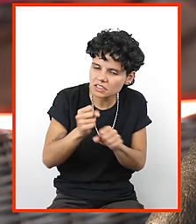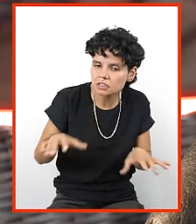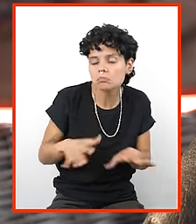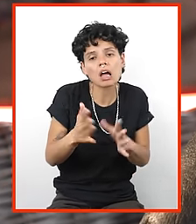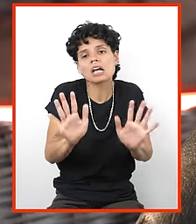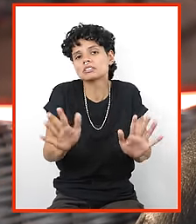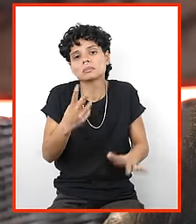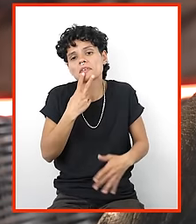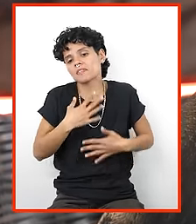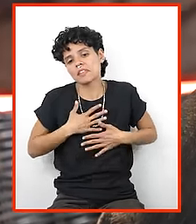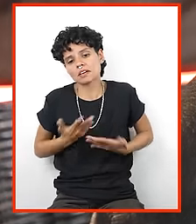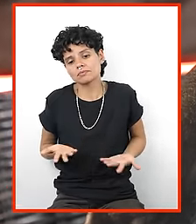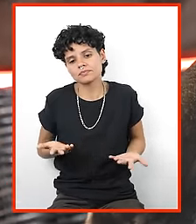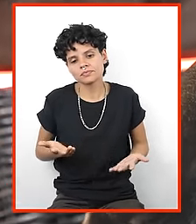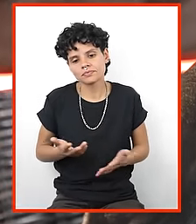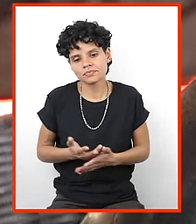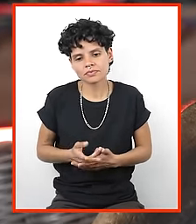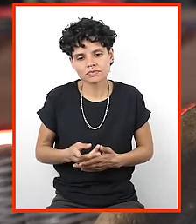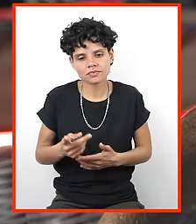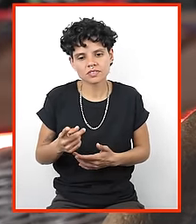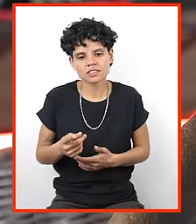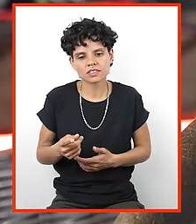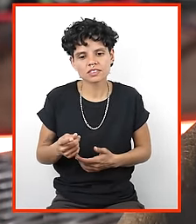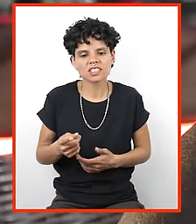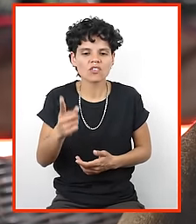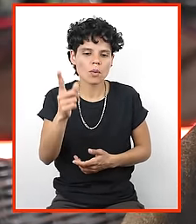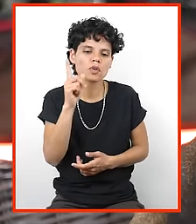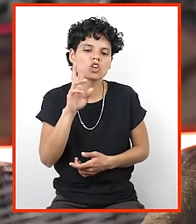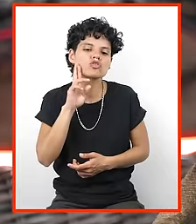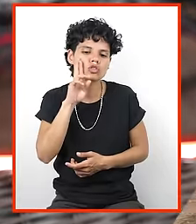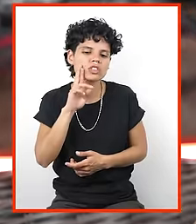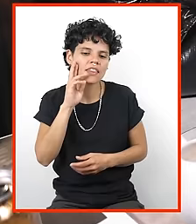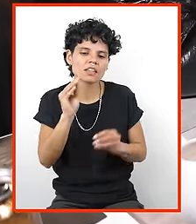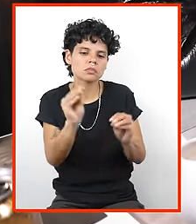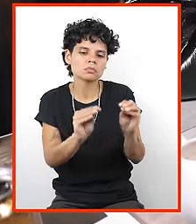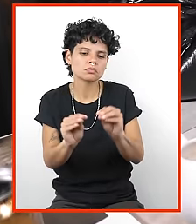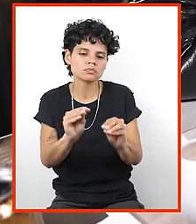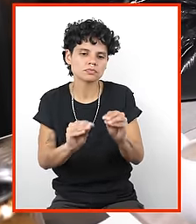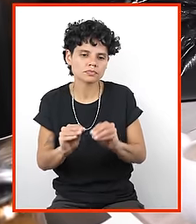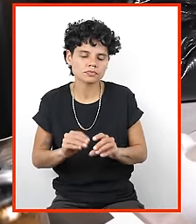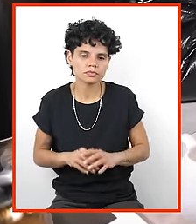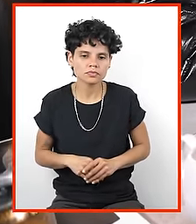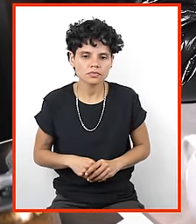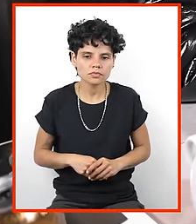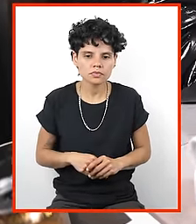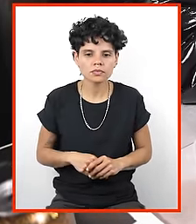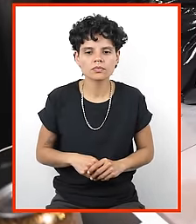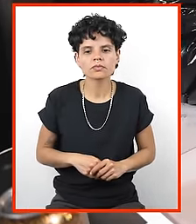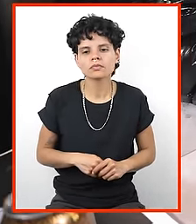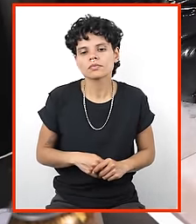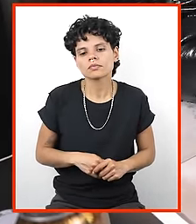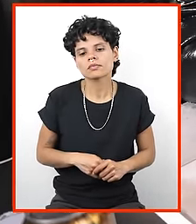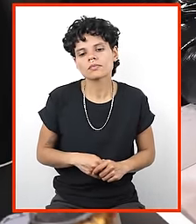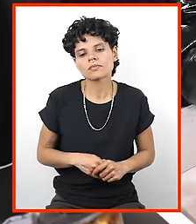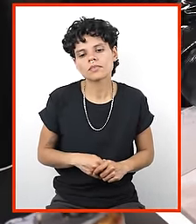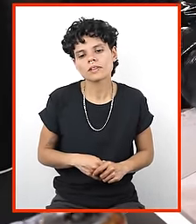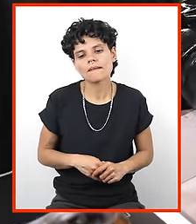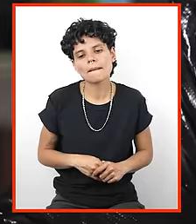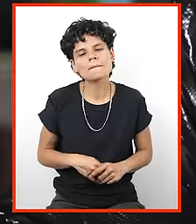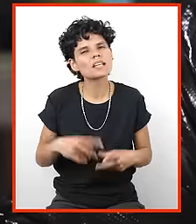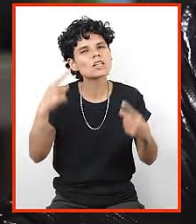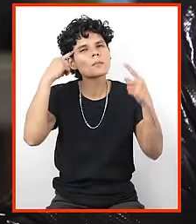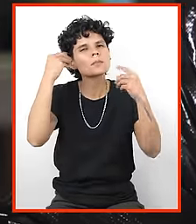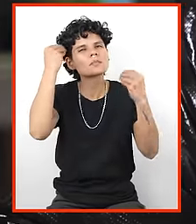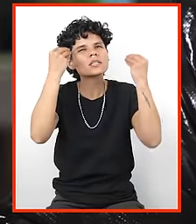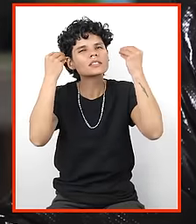De mi vida nomás. Me voy a poner ahí rosadito porque a mí me gusta el rosado. ¿Y esa presión es difícil convivir con ella?